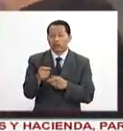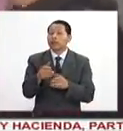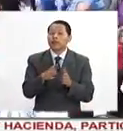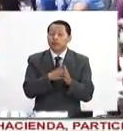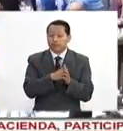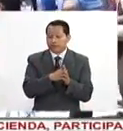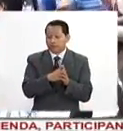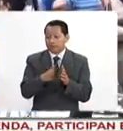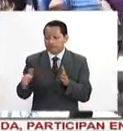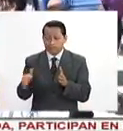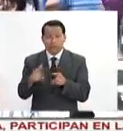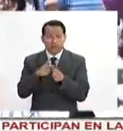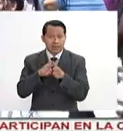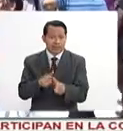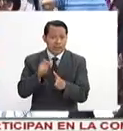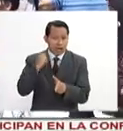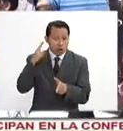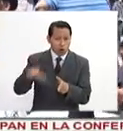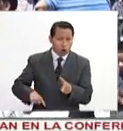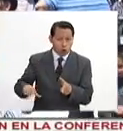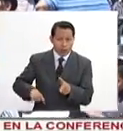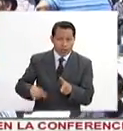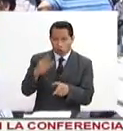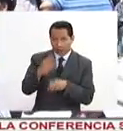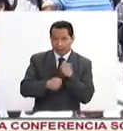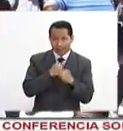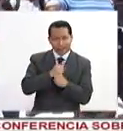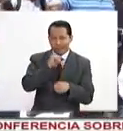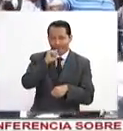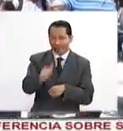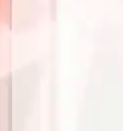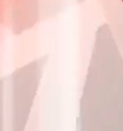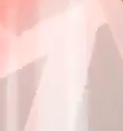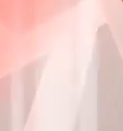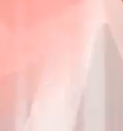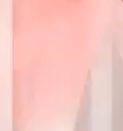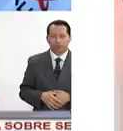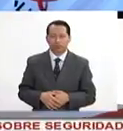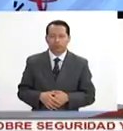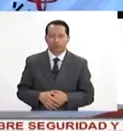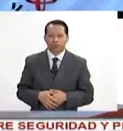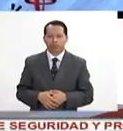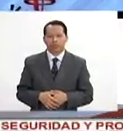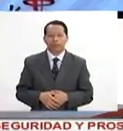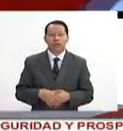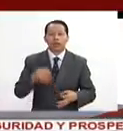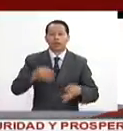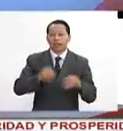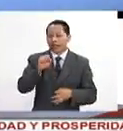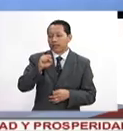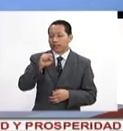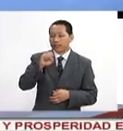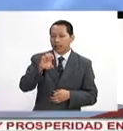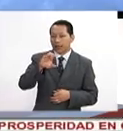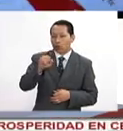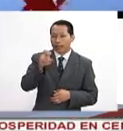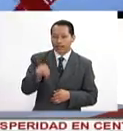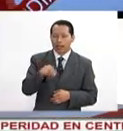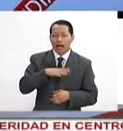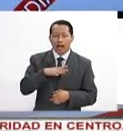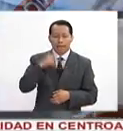inhabilitado para ejercer cualquier cargo público por 3 años. La Suprema Corte de Justicia de la Nación ordenó